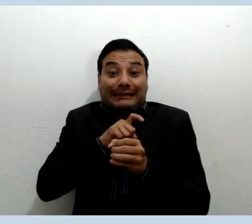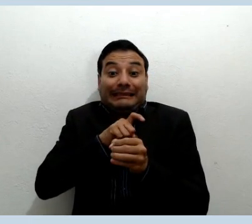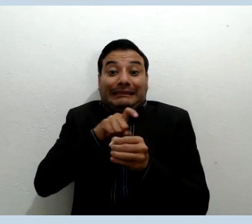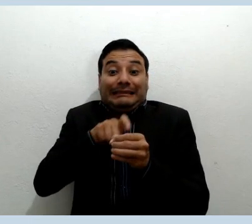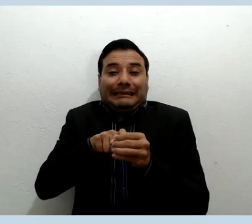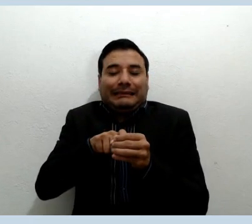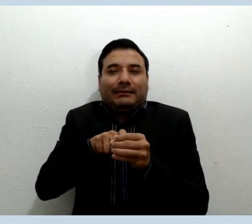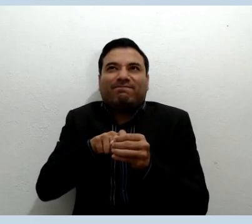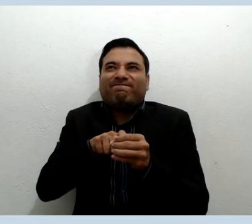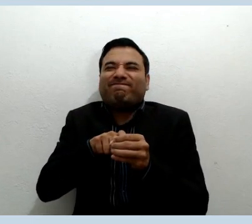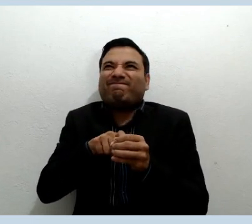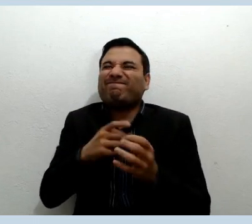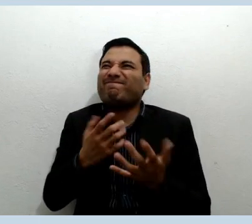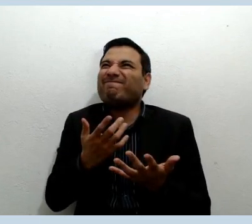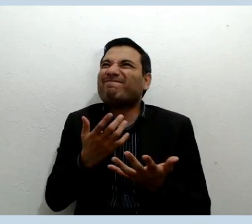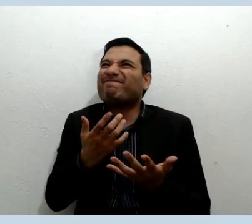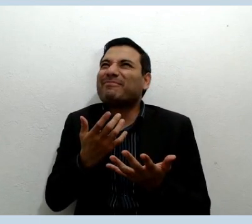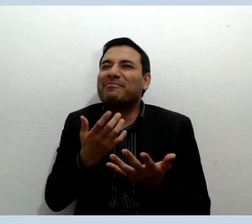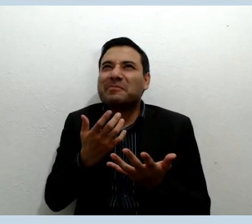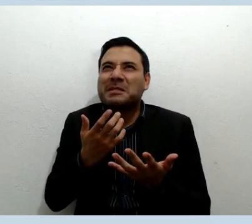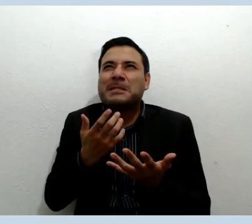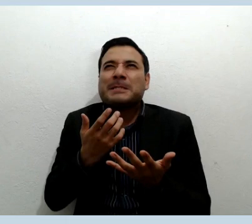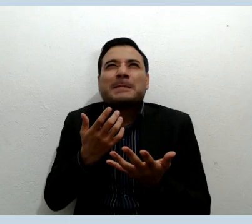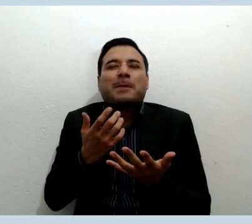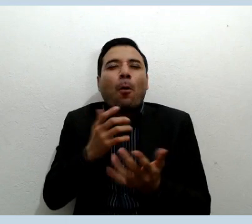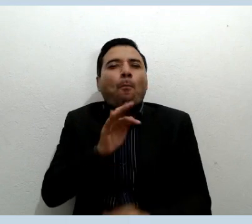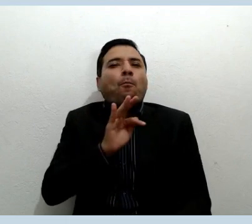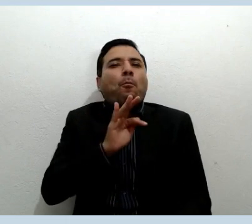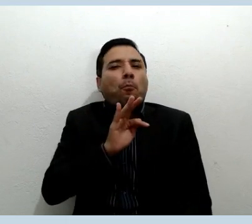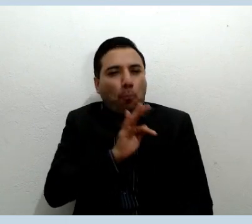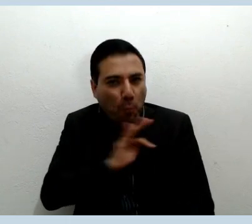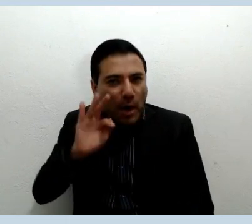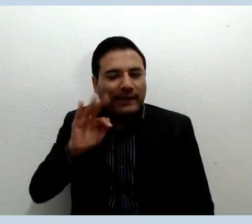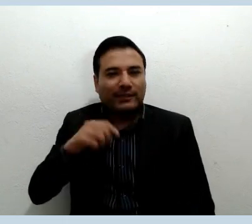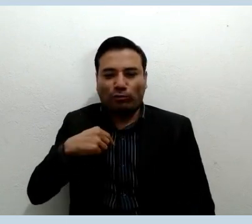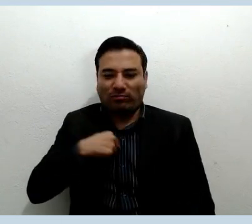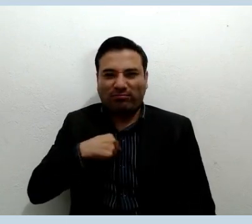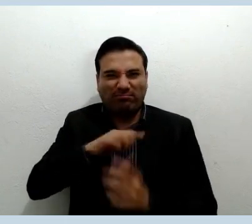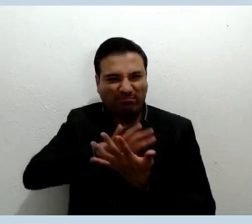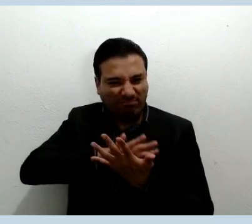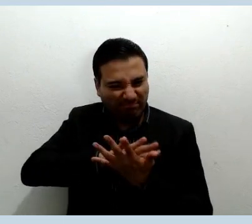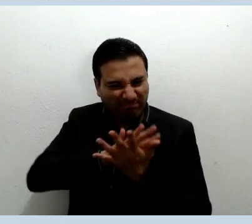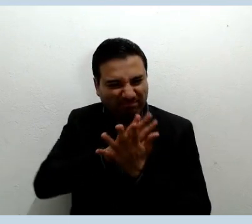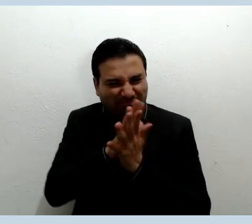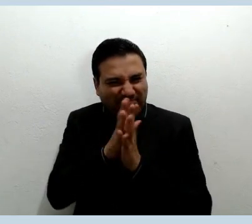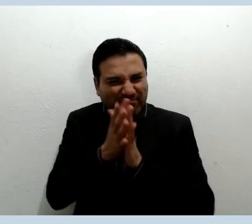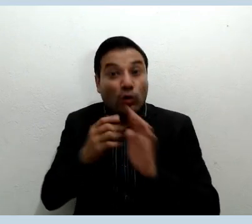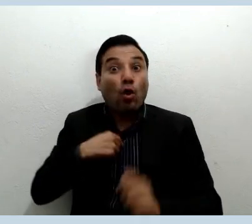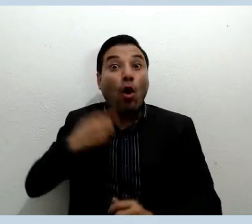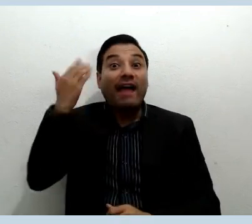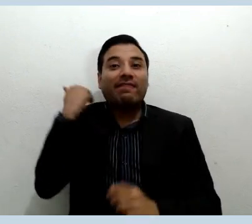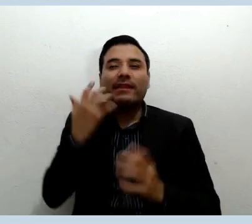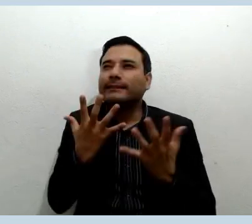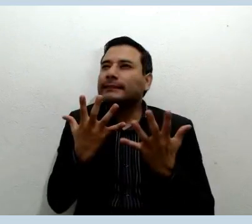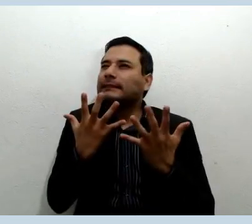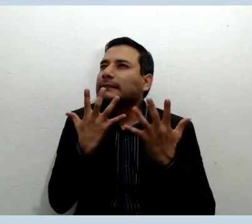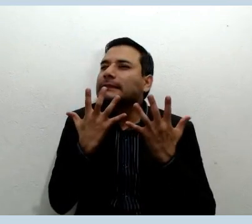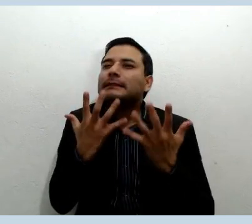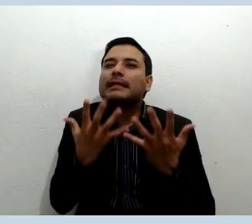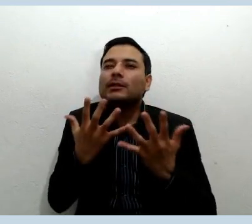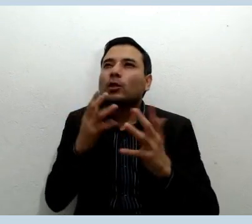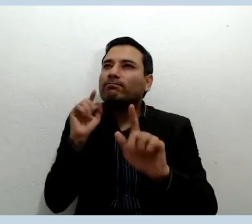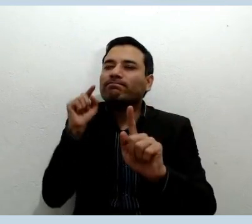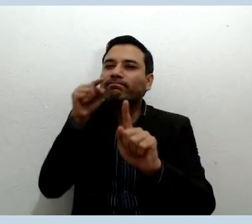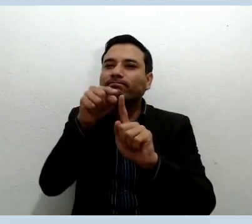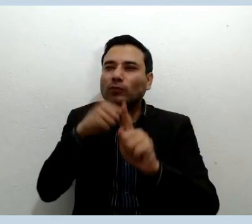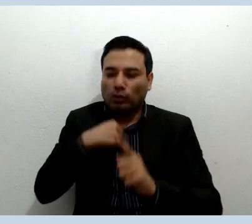te permite transformarte en lo que deseaba ser o en lo que desea ser te da mucha seguridad mucha